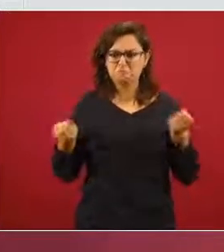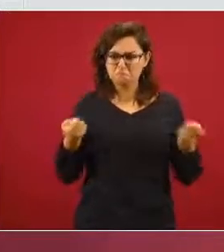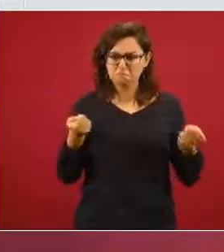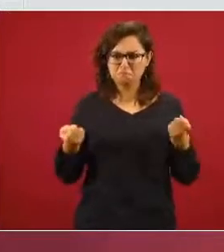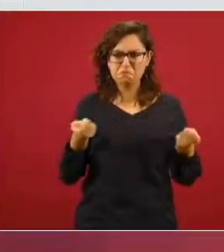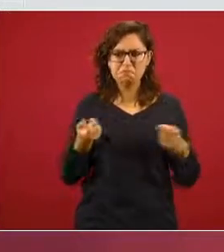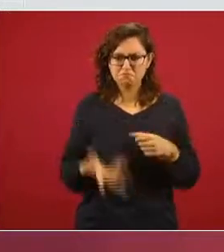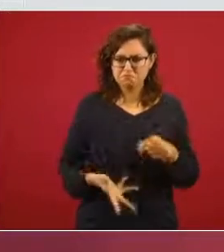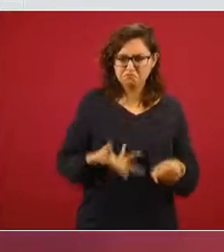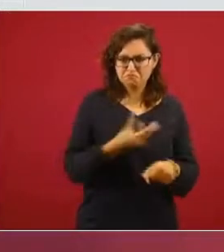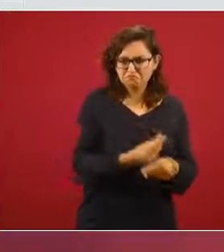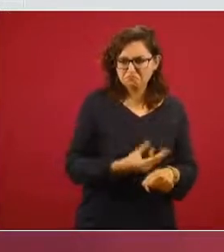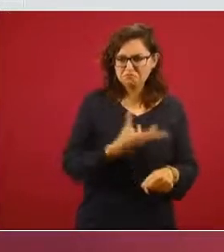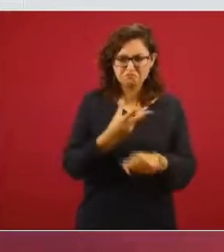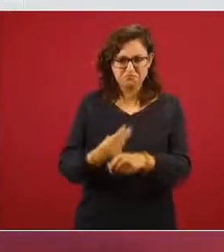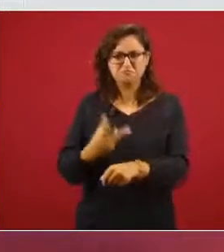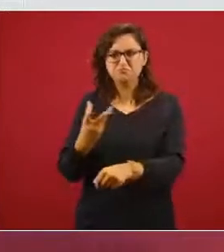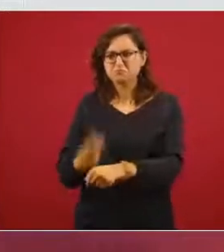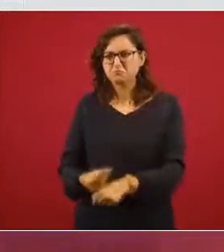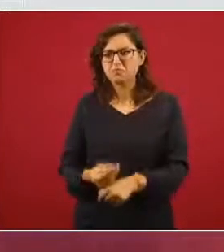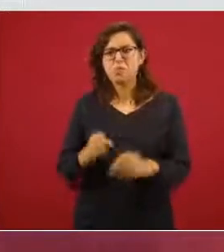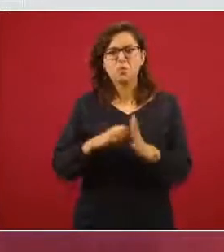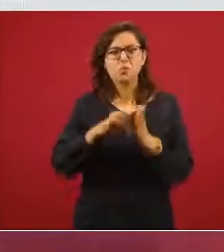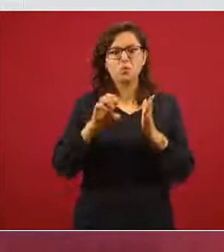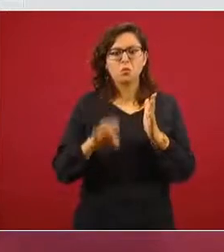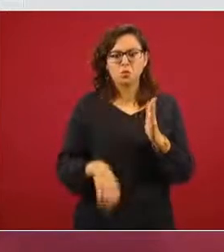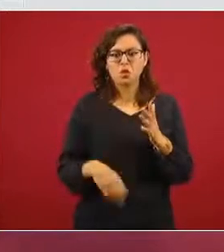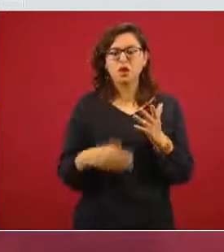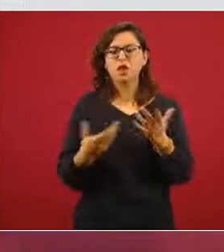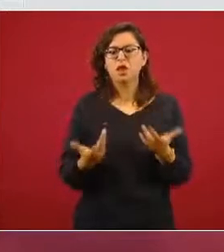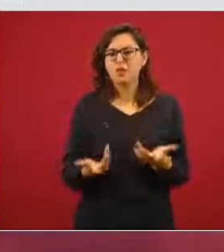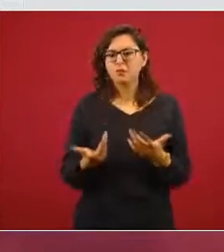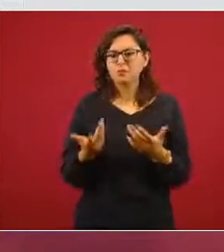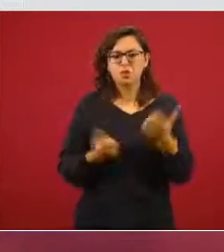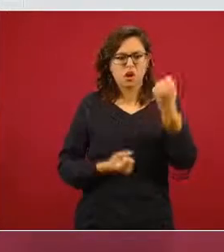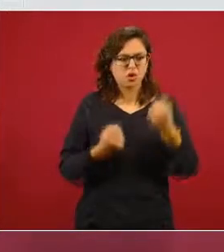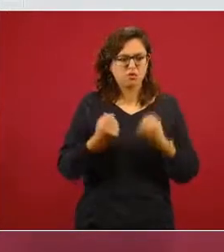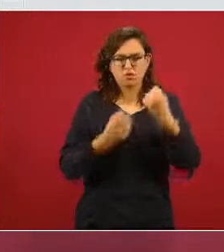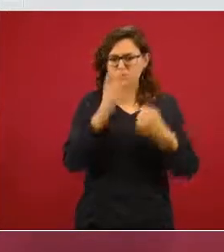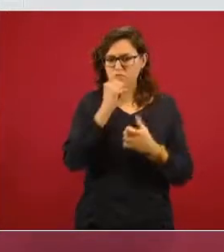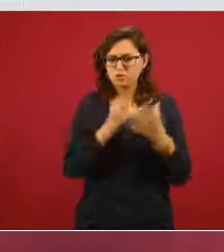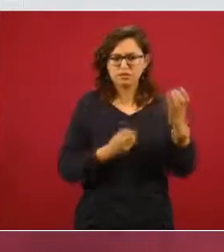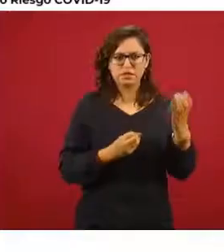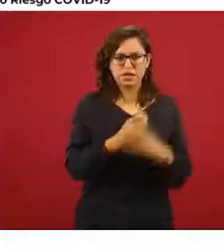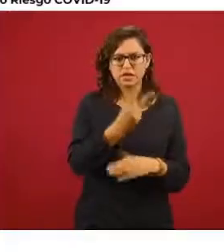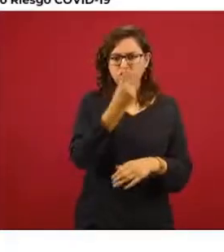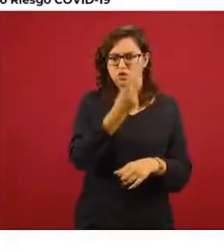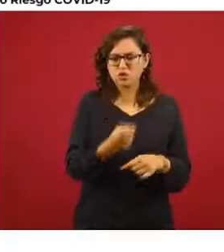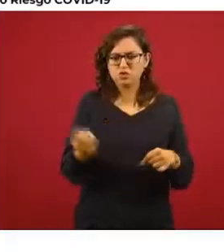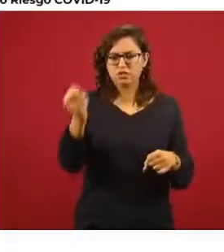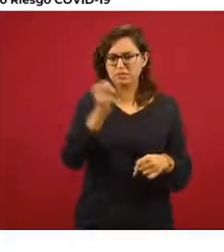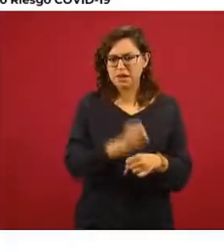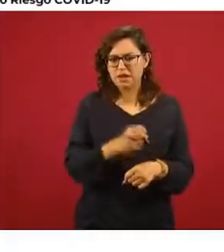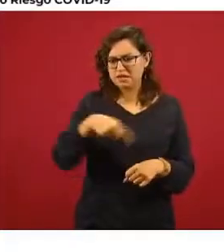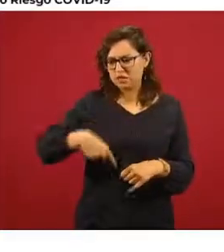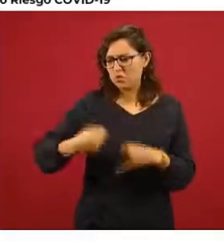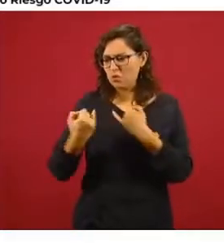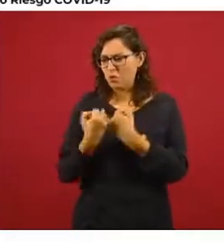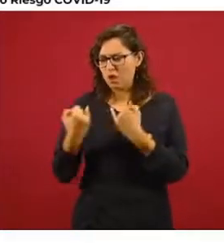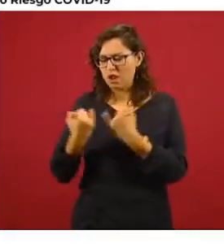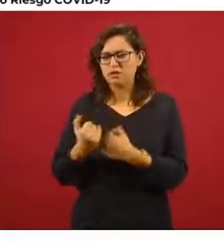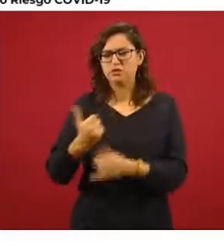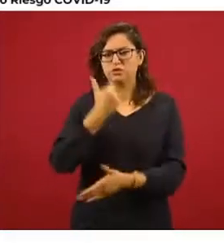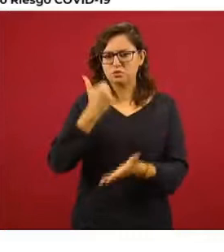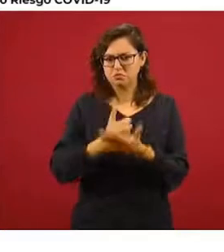intervenciones adicionales como el no circula COVID, igual que en la Ciudad de México, lo instrumentó 2 semanas después de la Ciudad de México, tuvo un